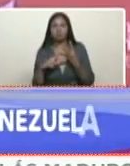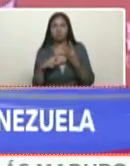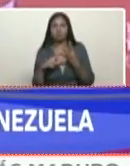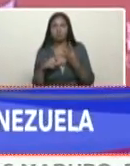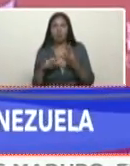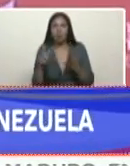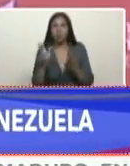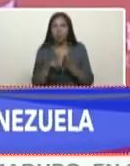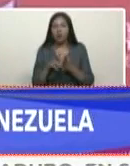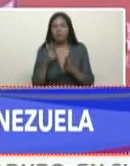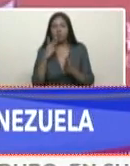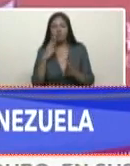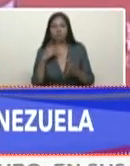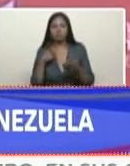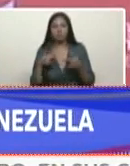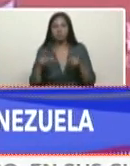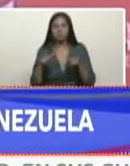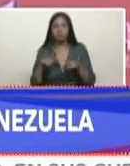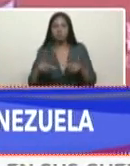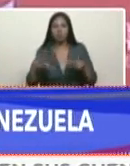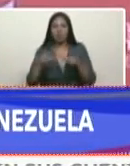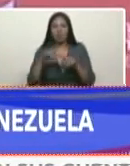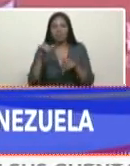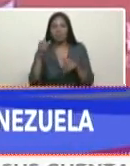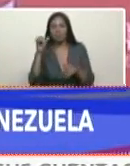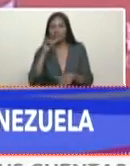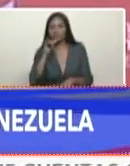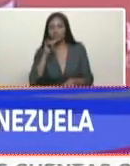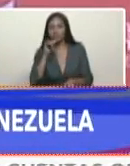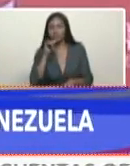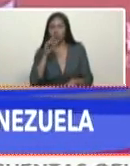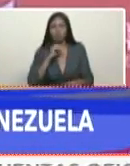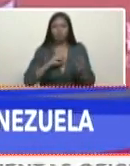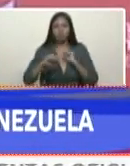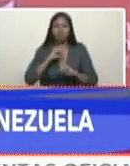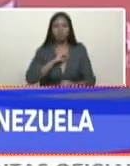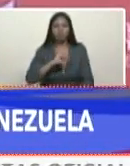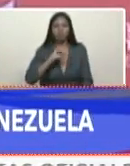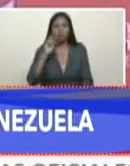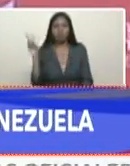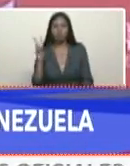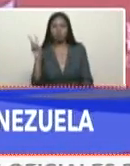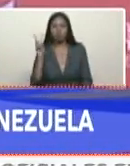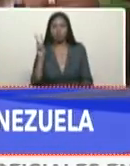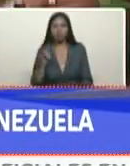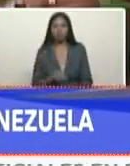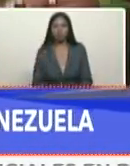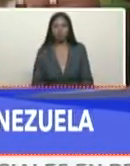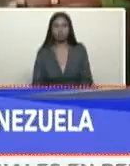Aprobar la dotación de las salas de información del movimiento Somos Venezuela